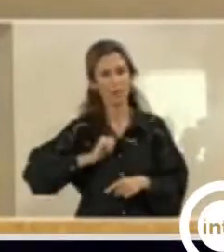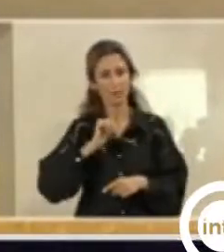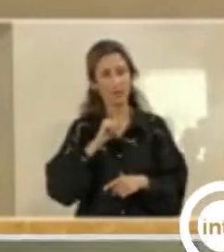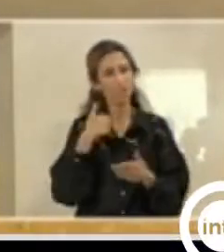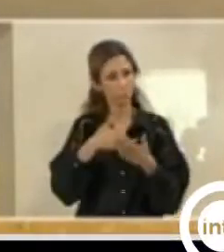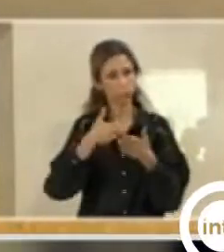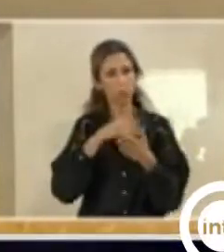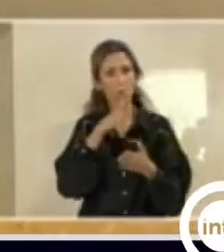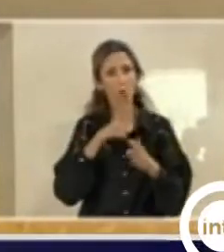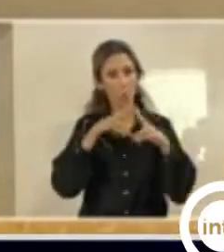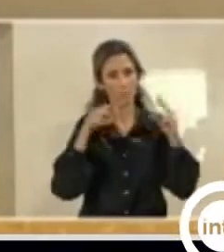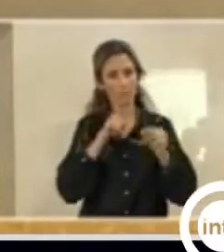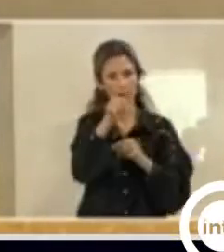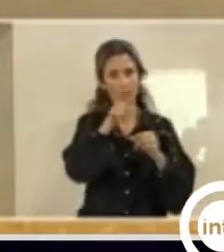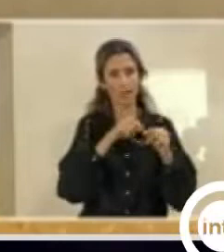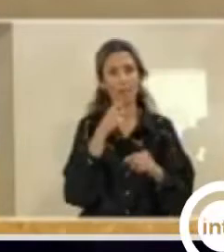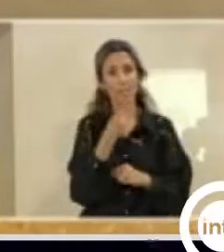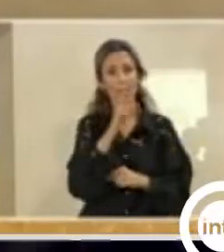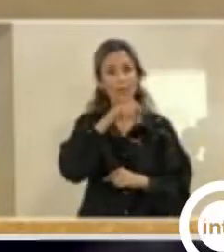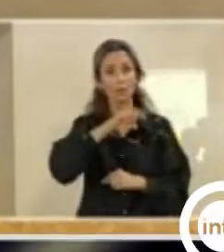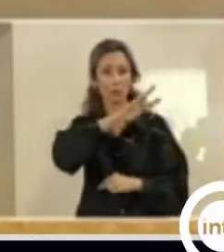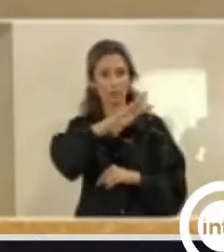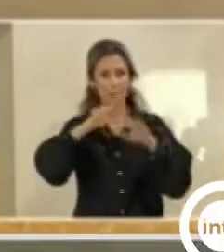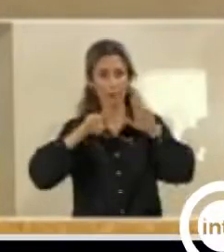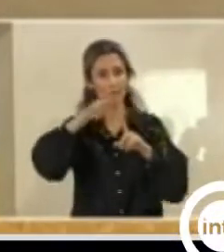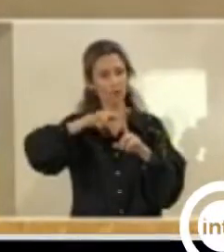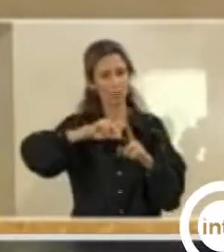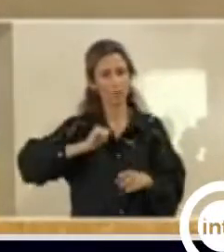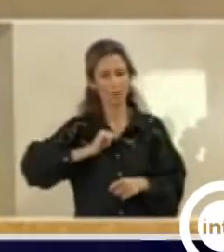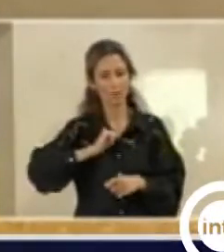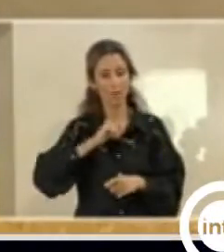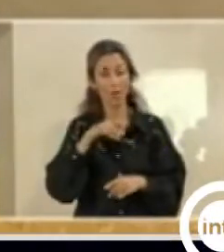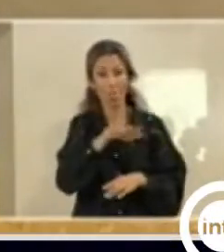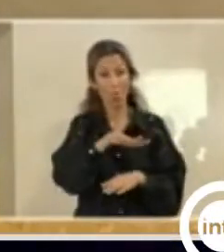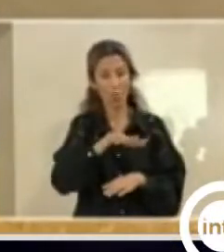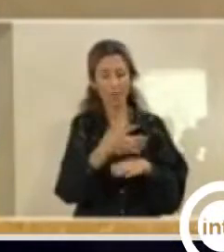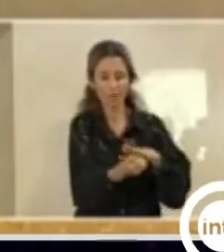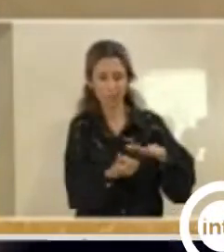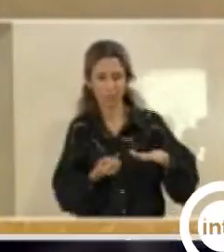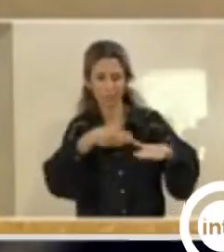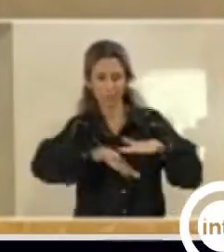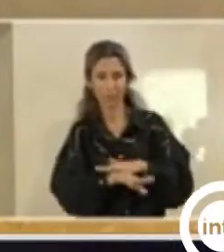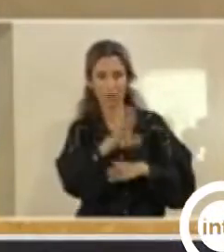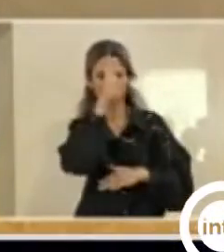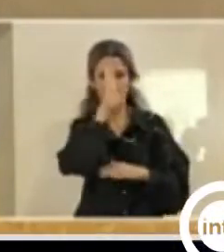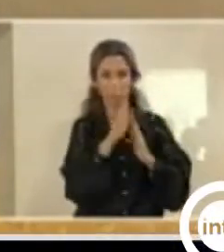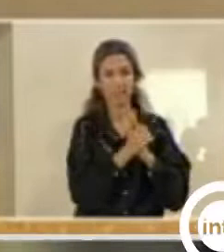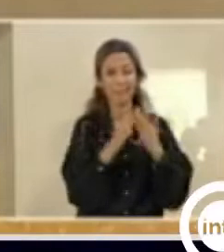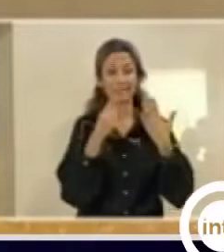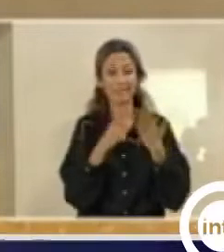pero aún así se ha dejado un pequeño detalle en el camino porque se ha presentado una moción por parte de ciudadanos voy a